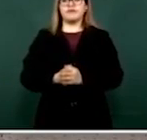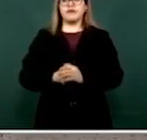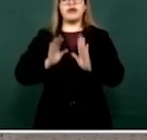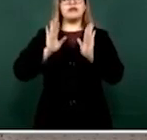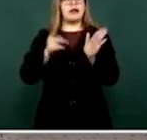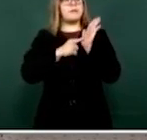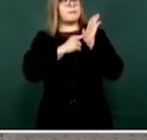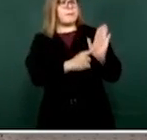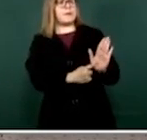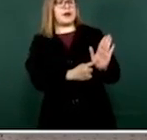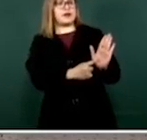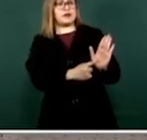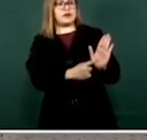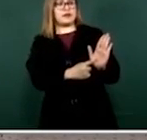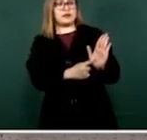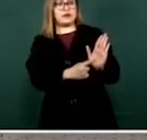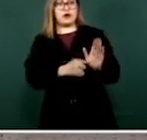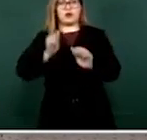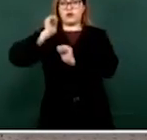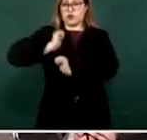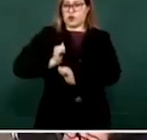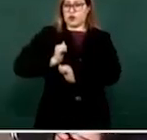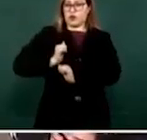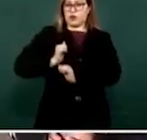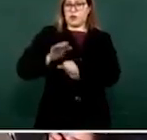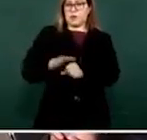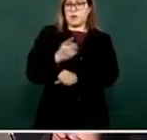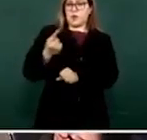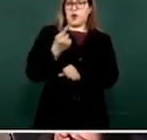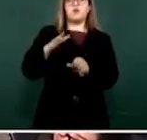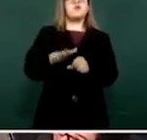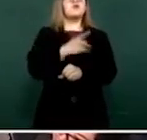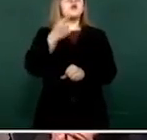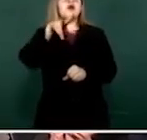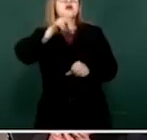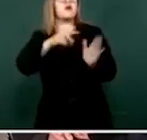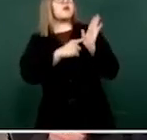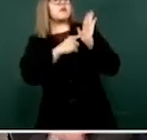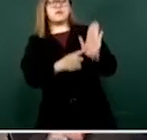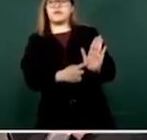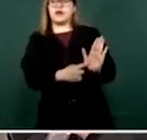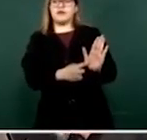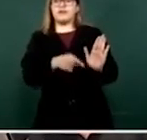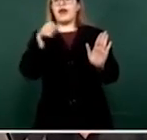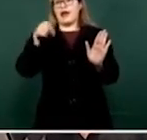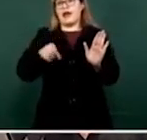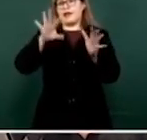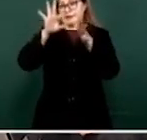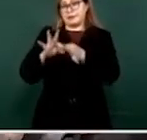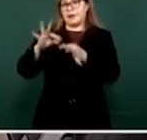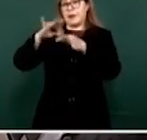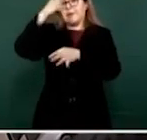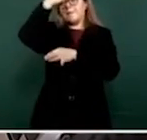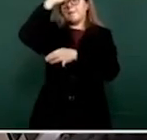lámina, almirante? ¿Por qué no la presenta? Por lo que dice, para